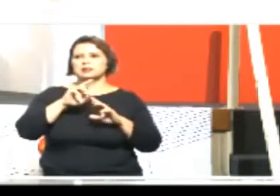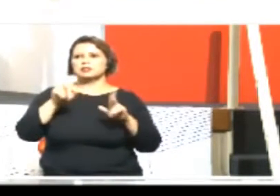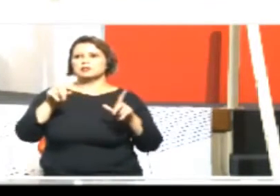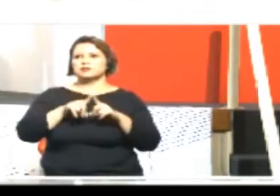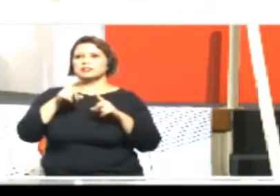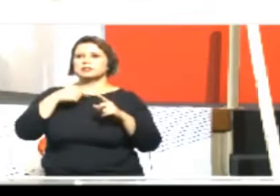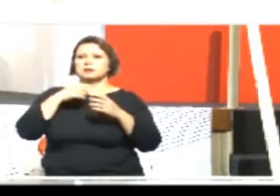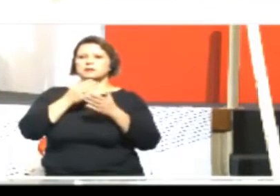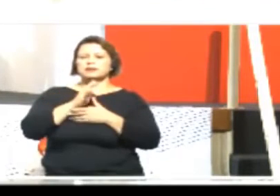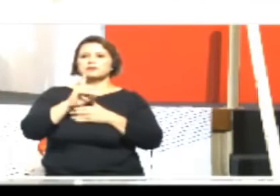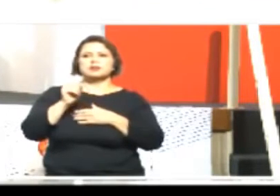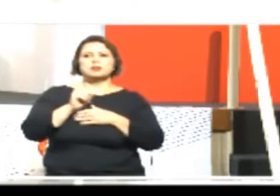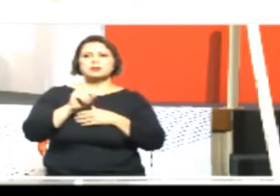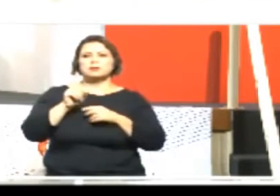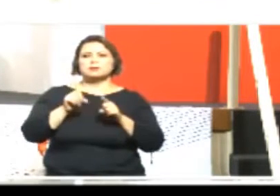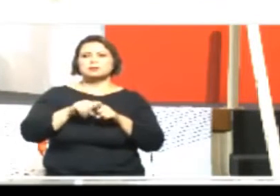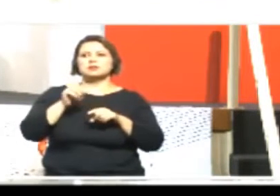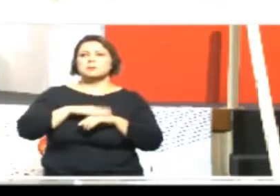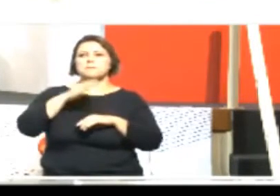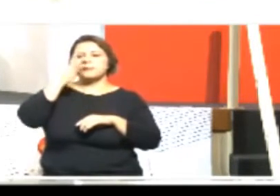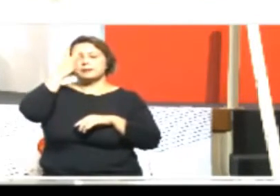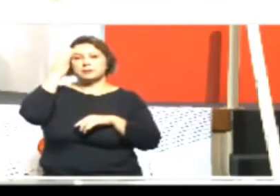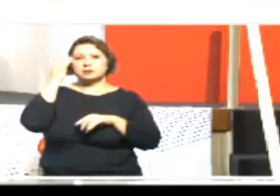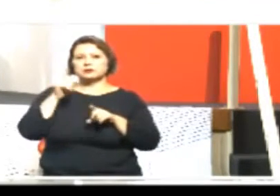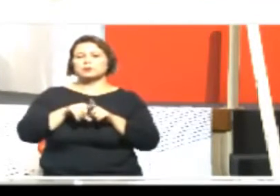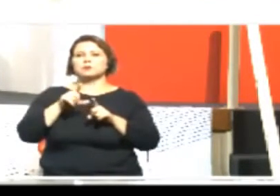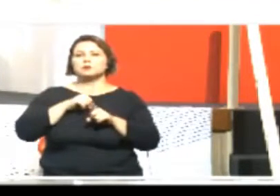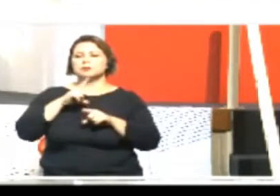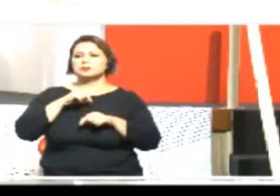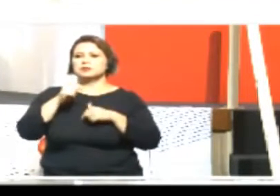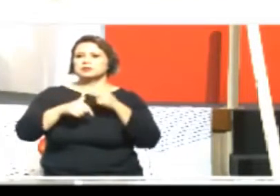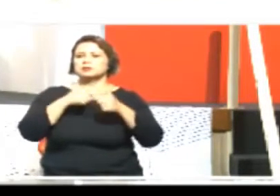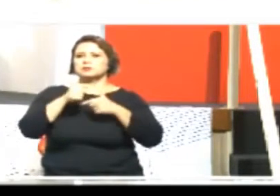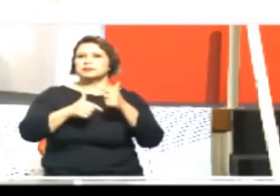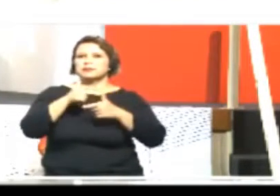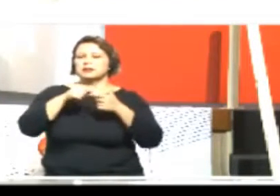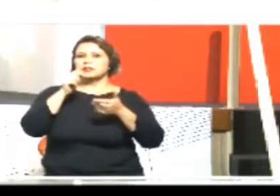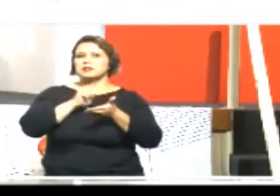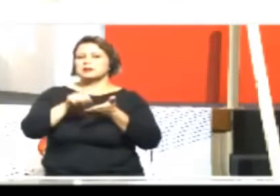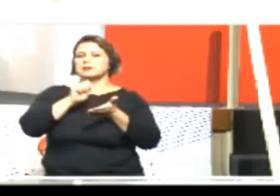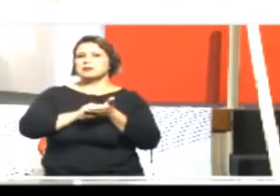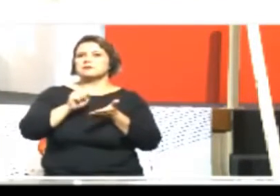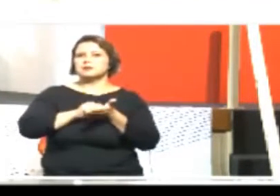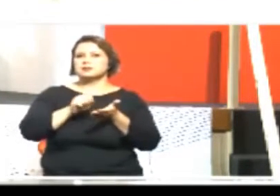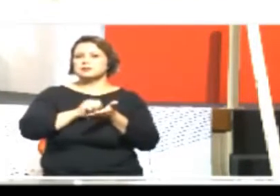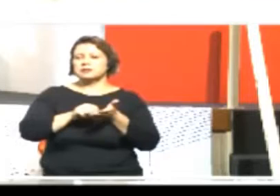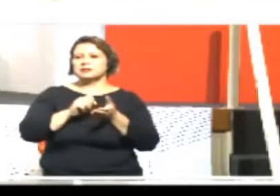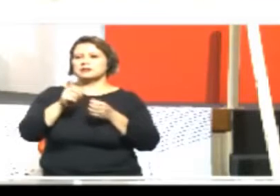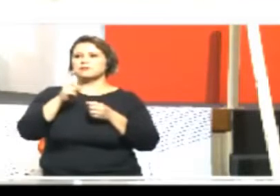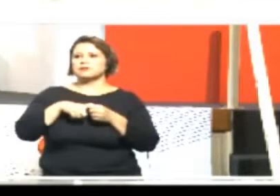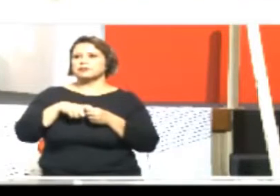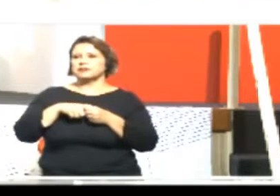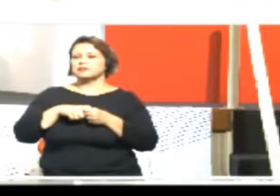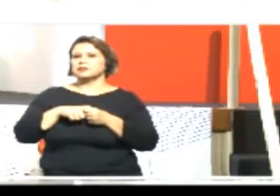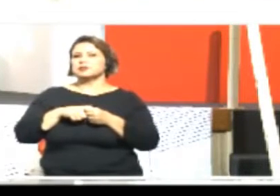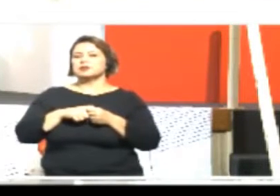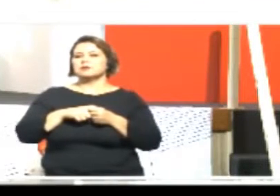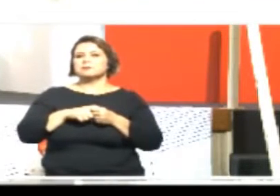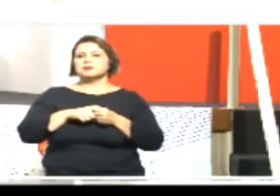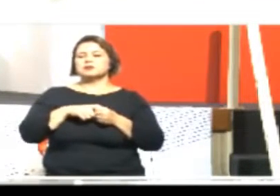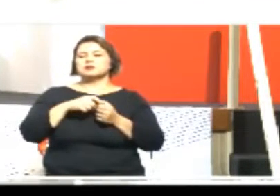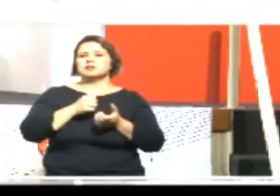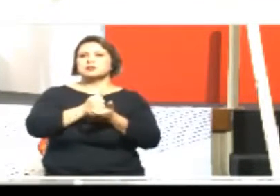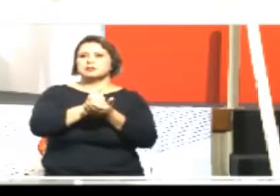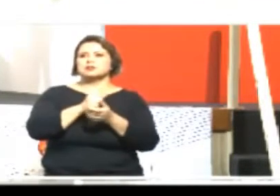más gente que podemos dedicar, que se dediquen a escribir esos convenios. Vemos que en esos municipios que colaboran con la